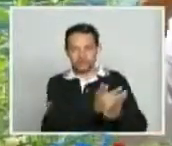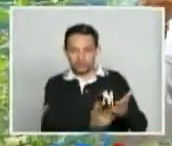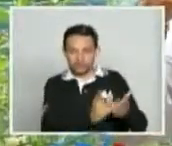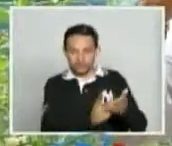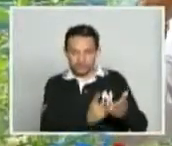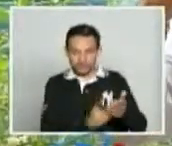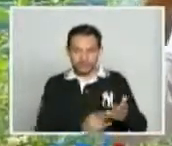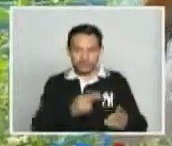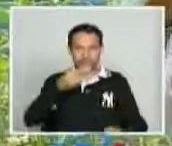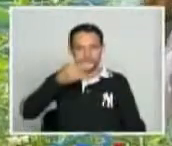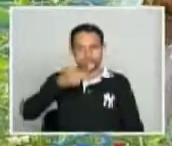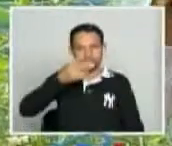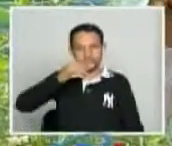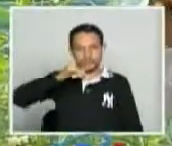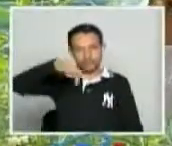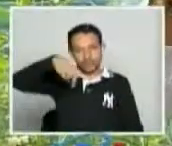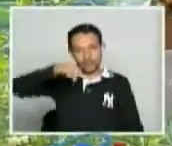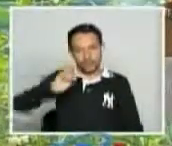tiene cifras